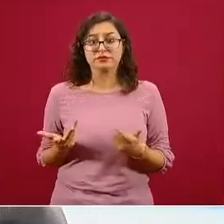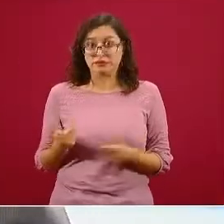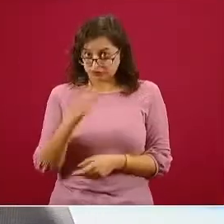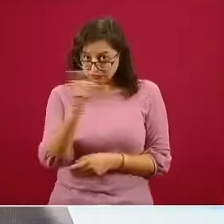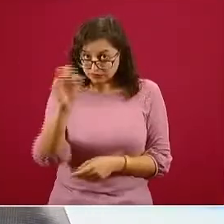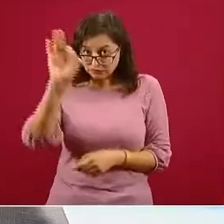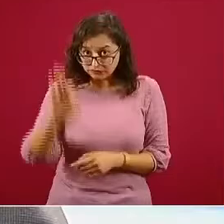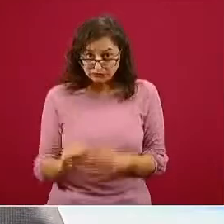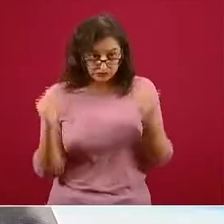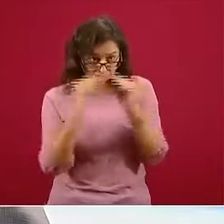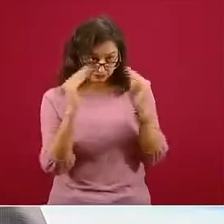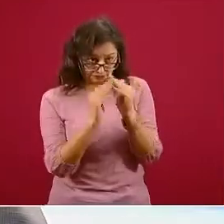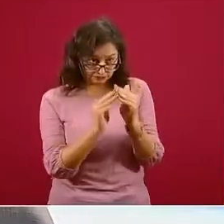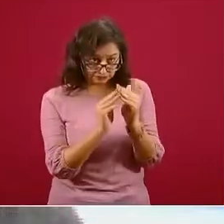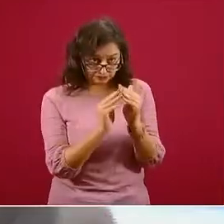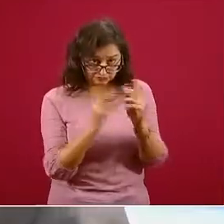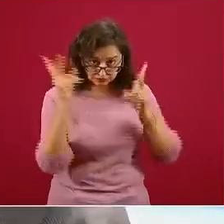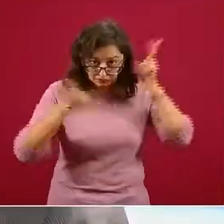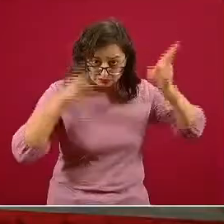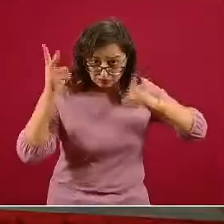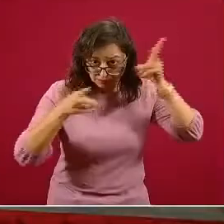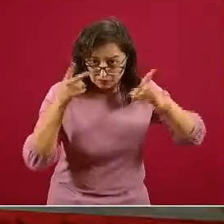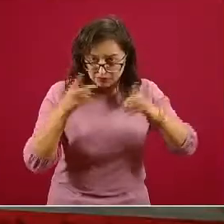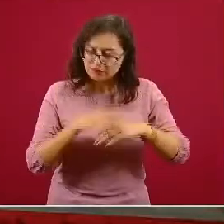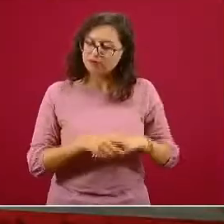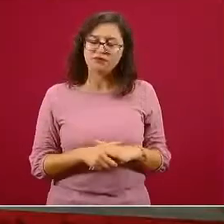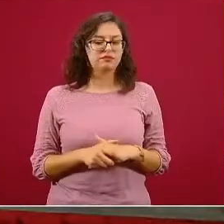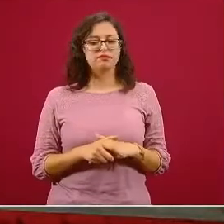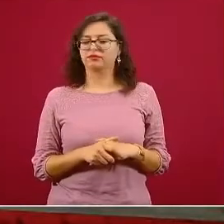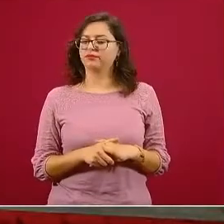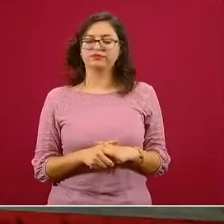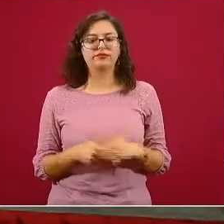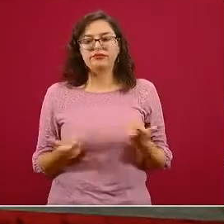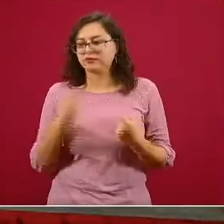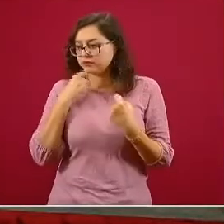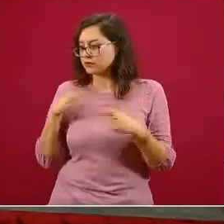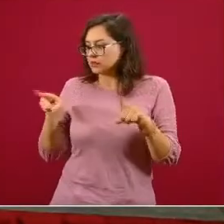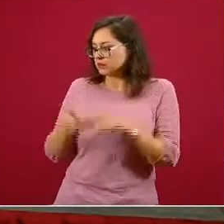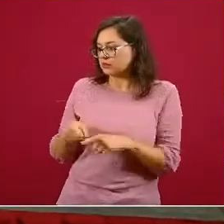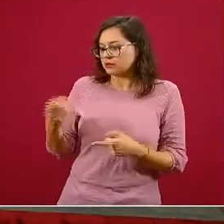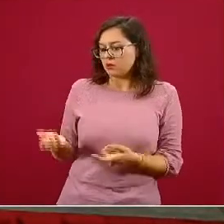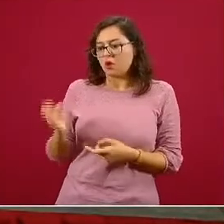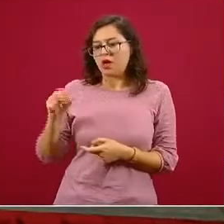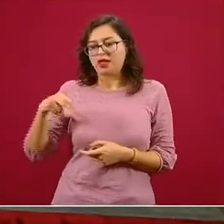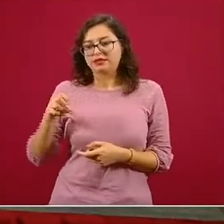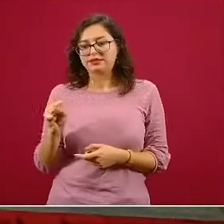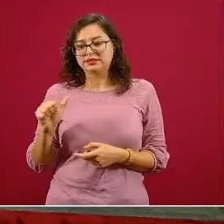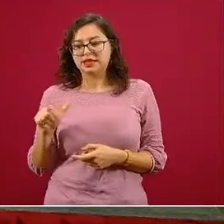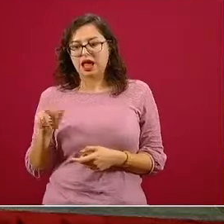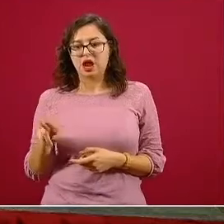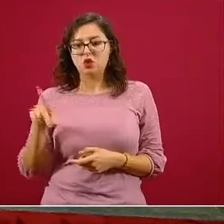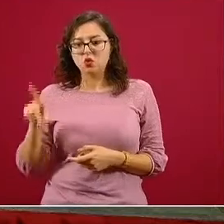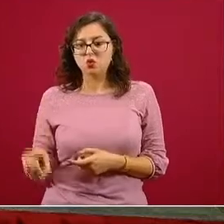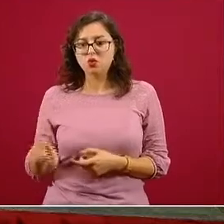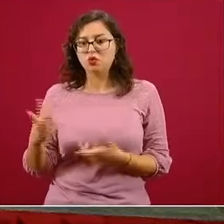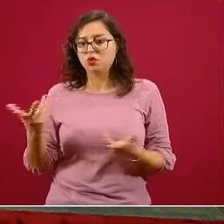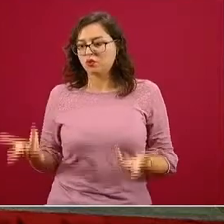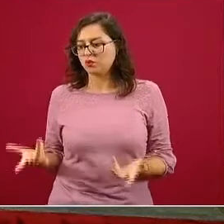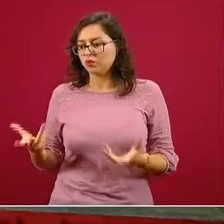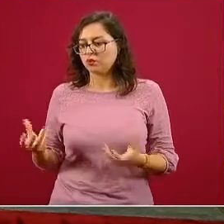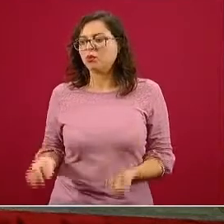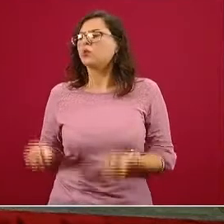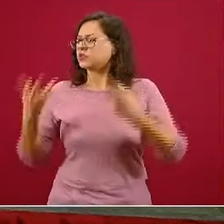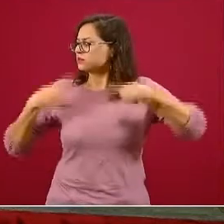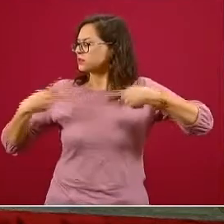visitan absolutamente todos los hogares. La Encuesta Nacional de Salud y Nutrición tiene una muestra de... En